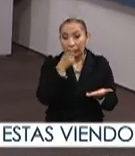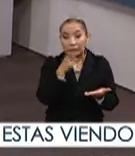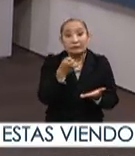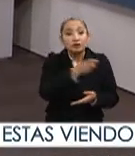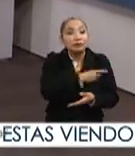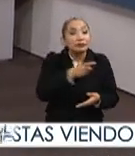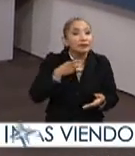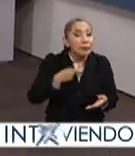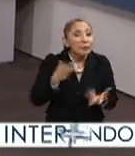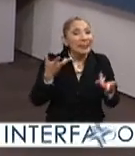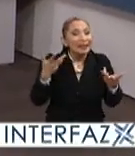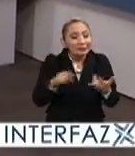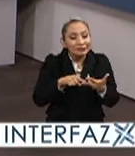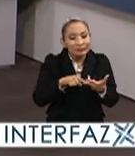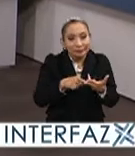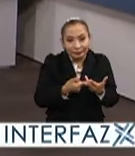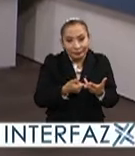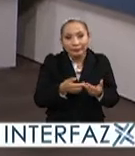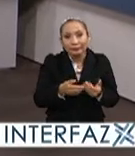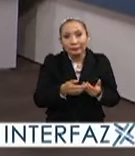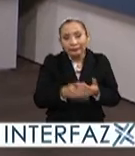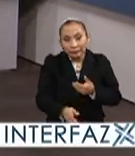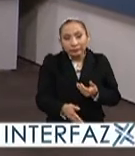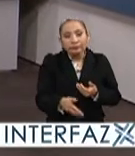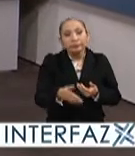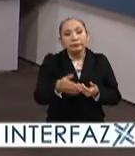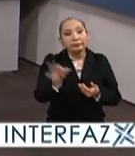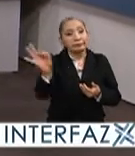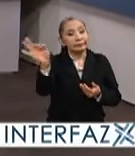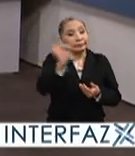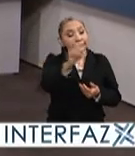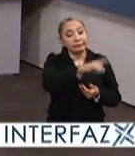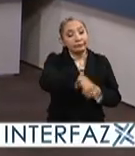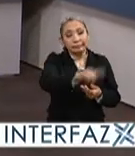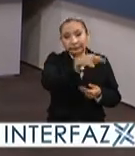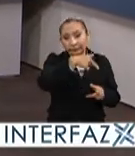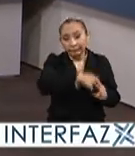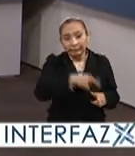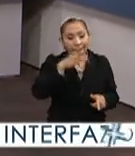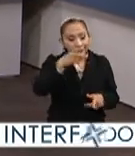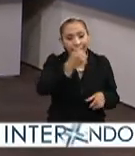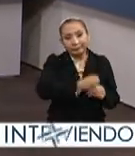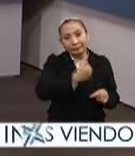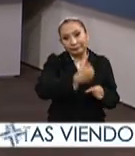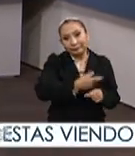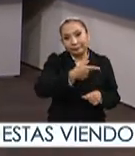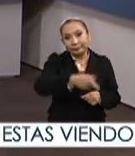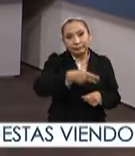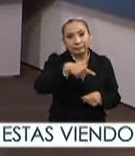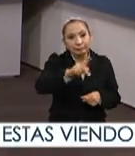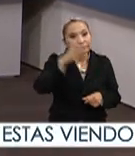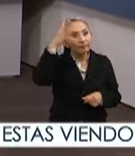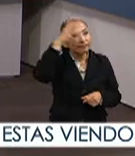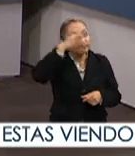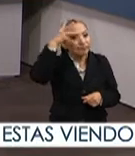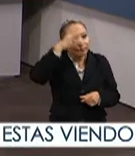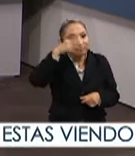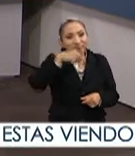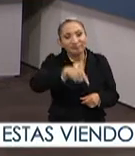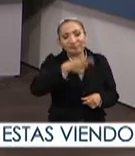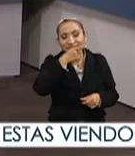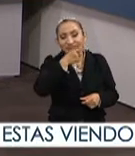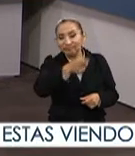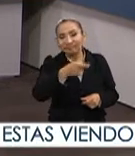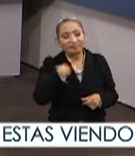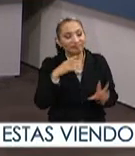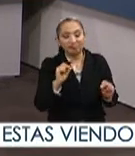estaría entrando nuevamente en vigor si se continúa con esta práctica. Pero Trump toda